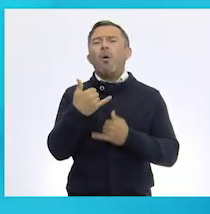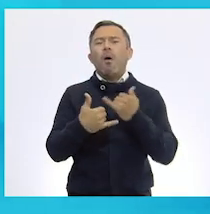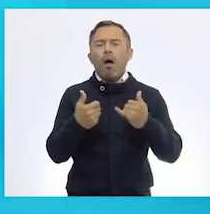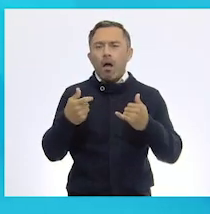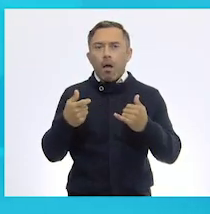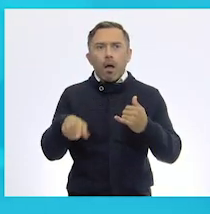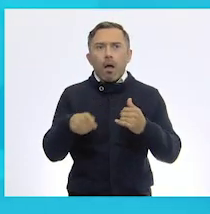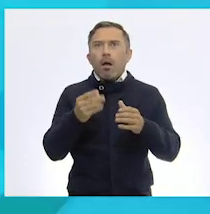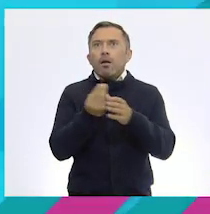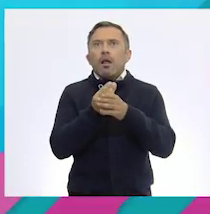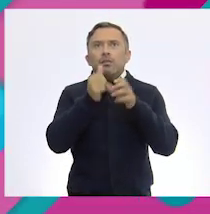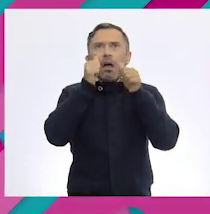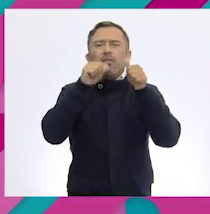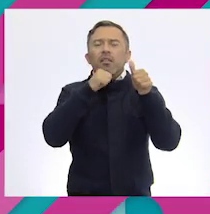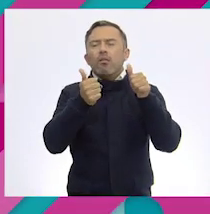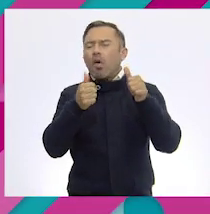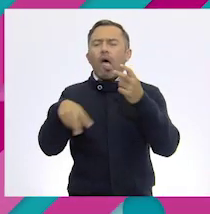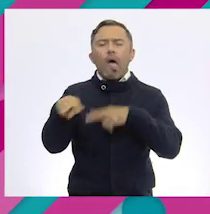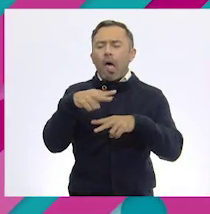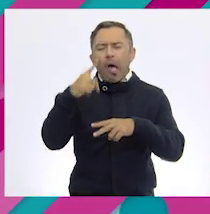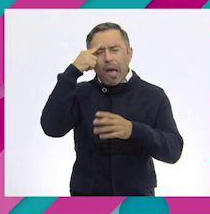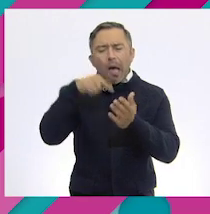estar atentos a la clase.